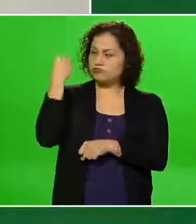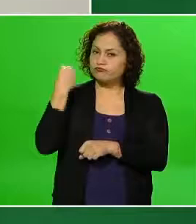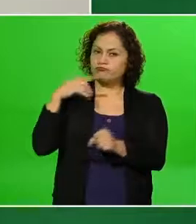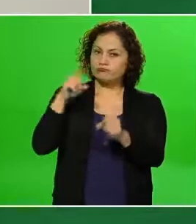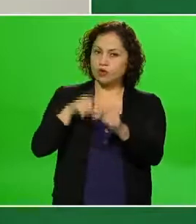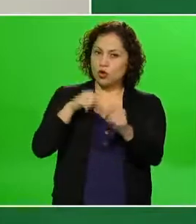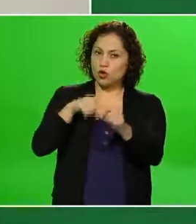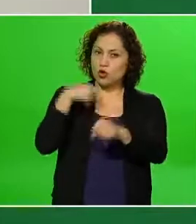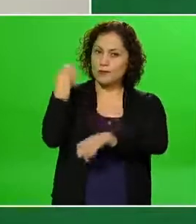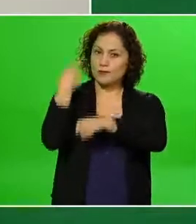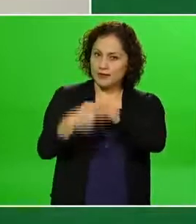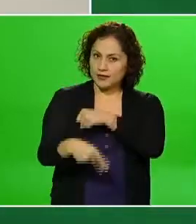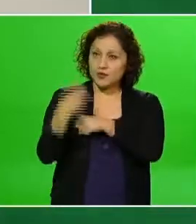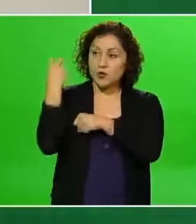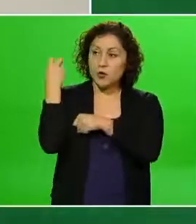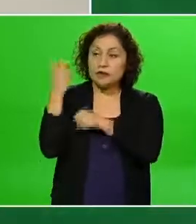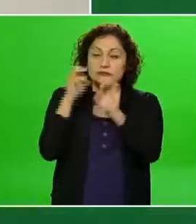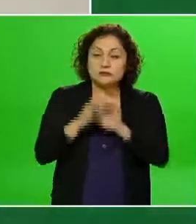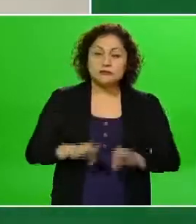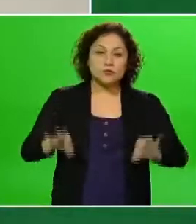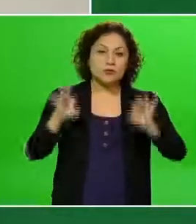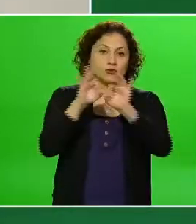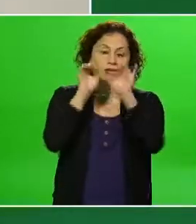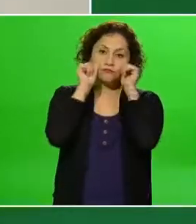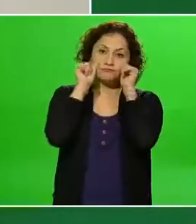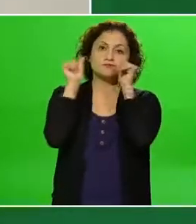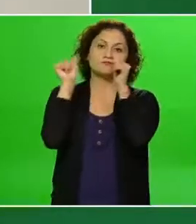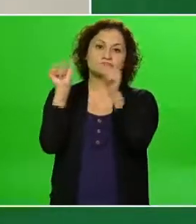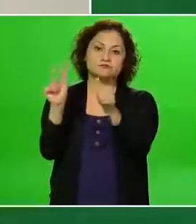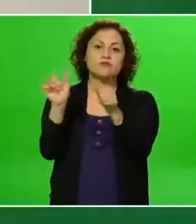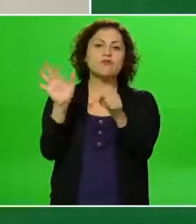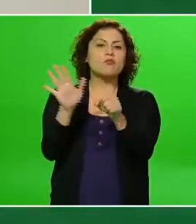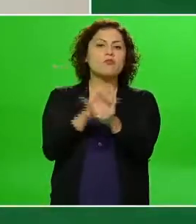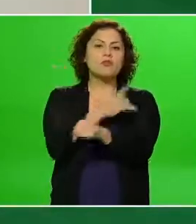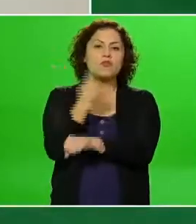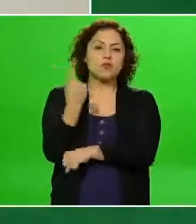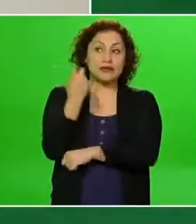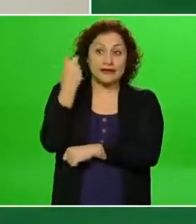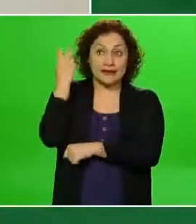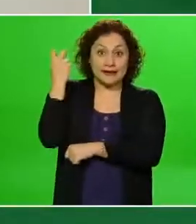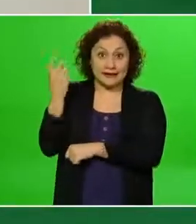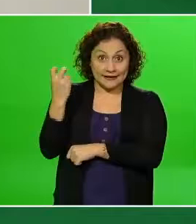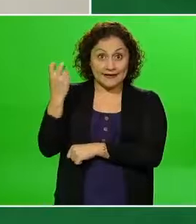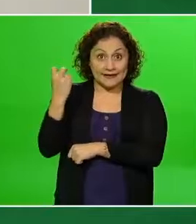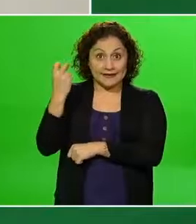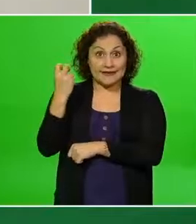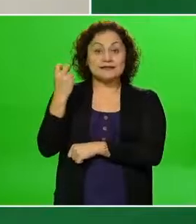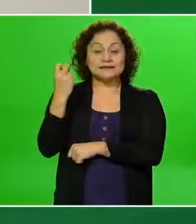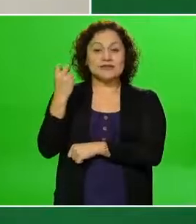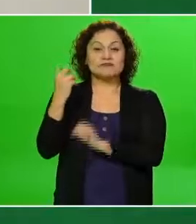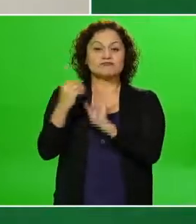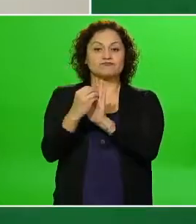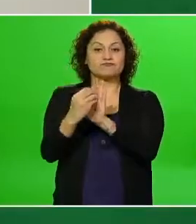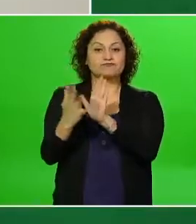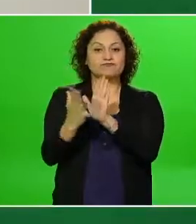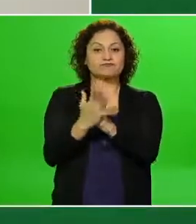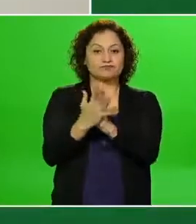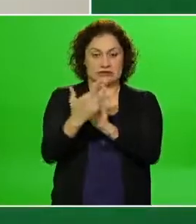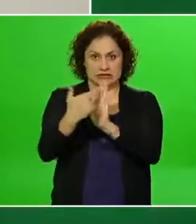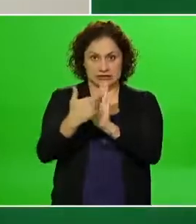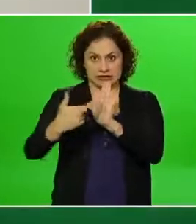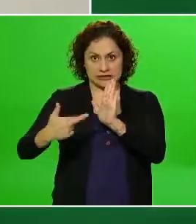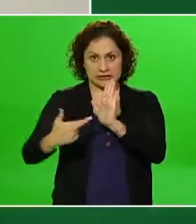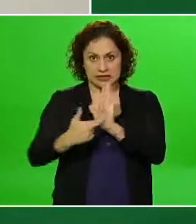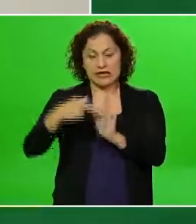es fundamental porque es uno de los elementos de seguridad que se normaron para el efecto